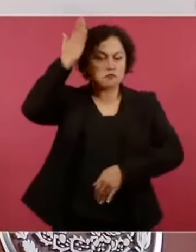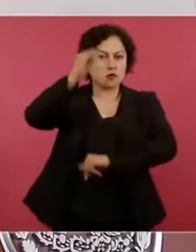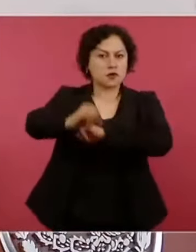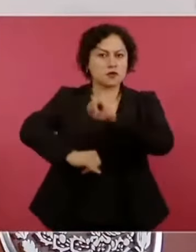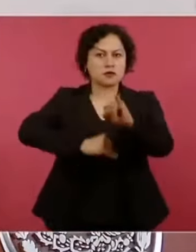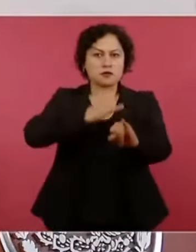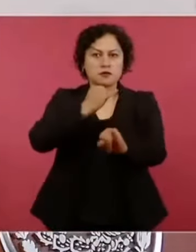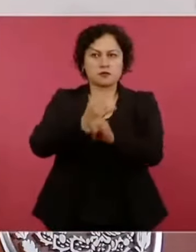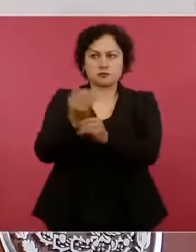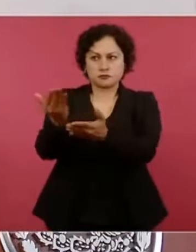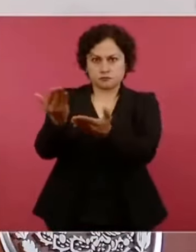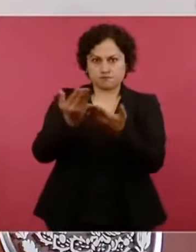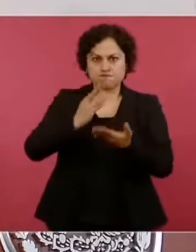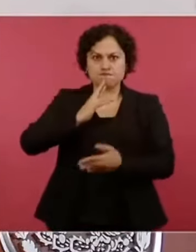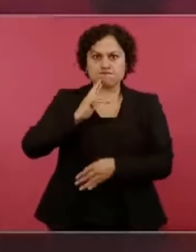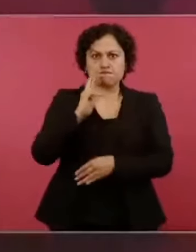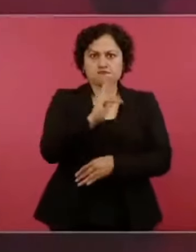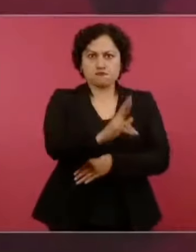Hubieron